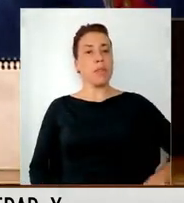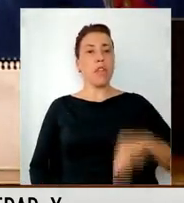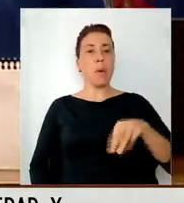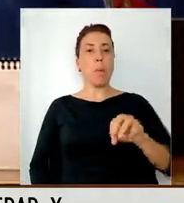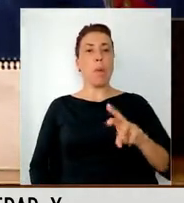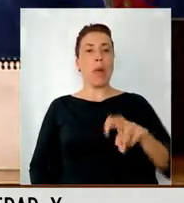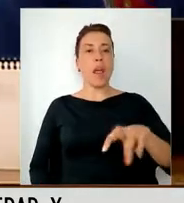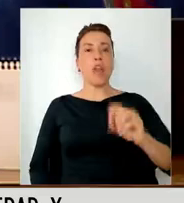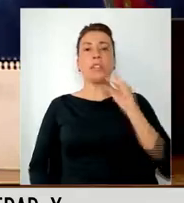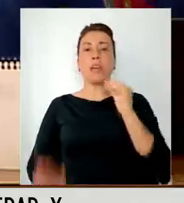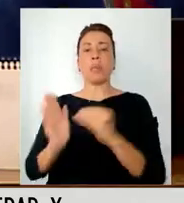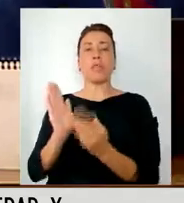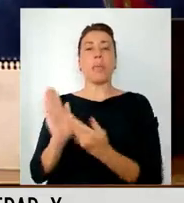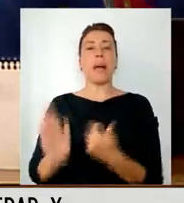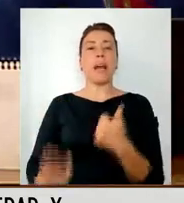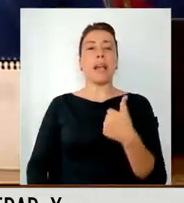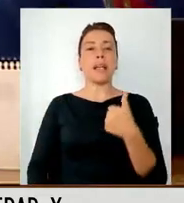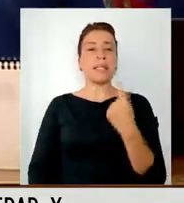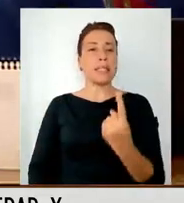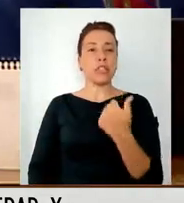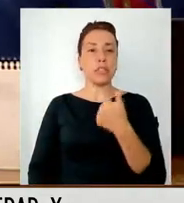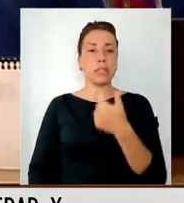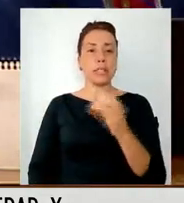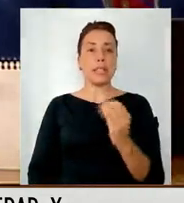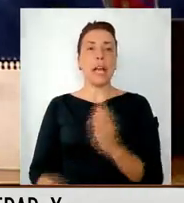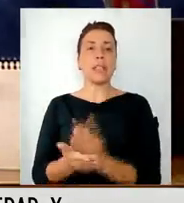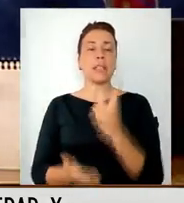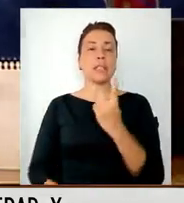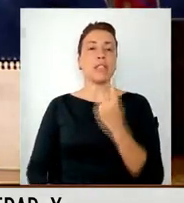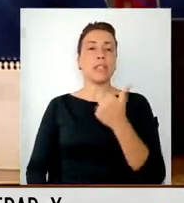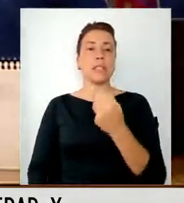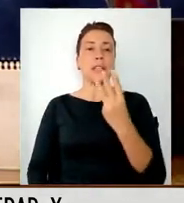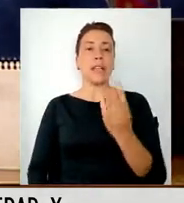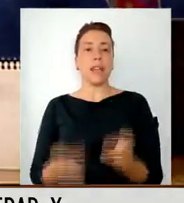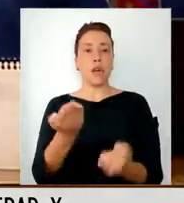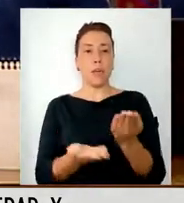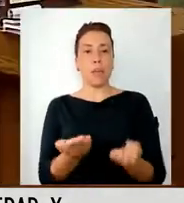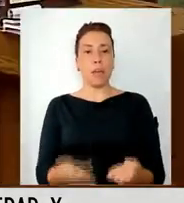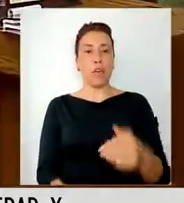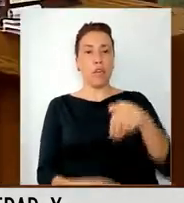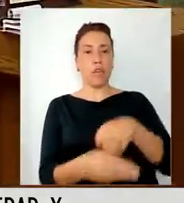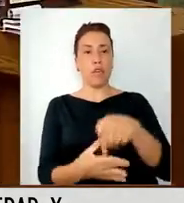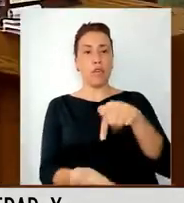páginas 160 163 del Comparado en votación